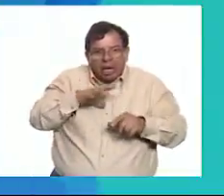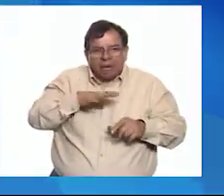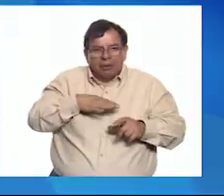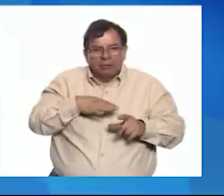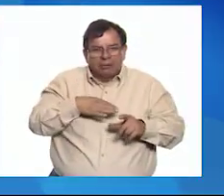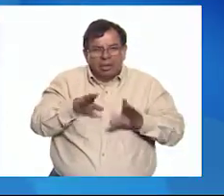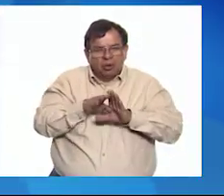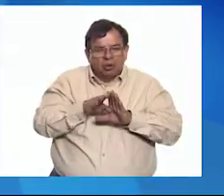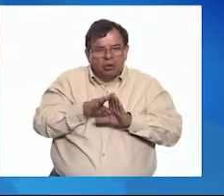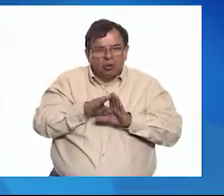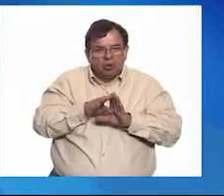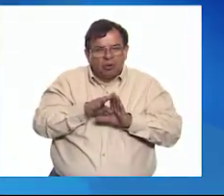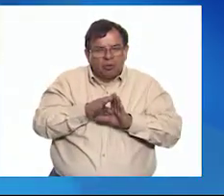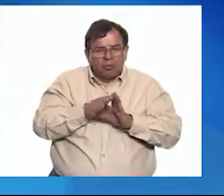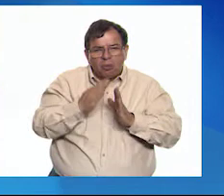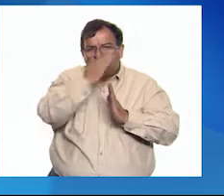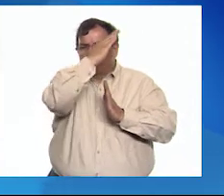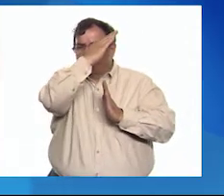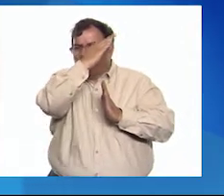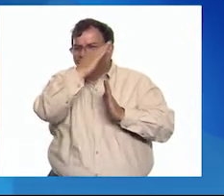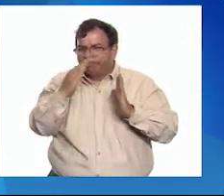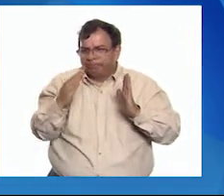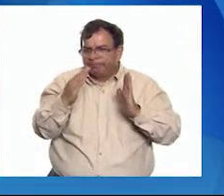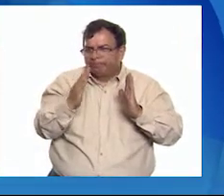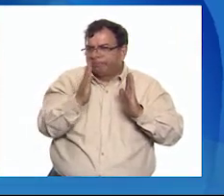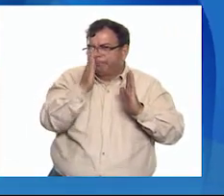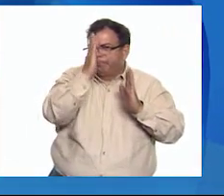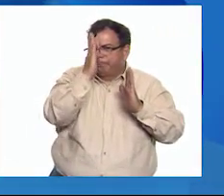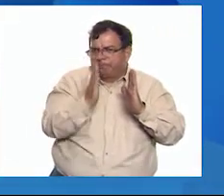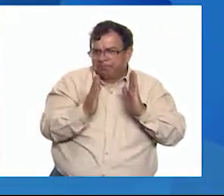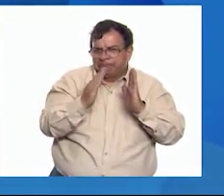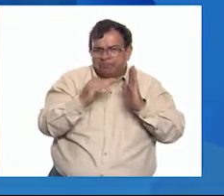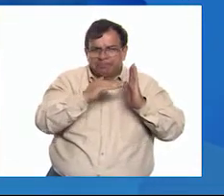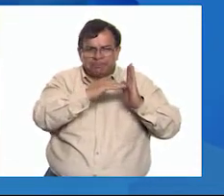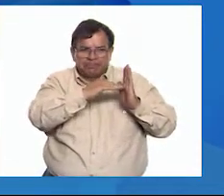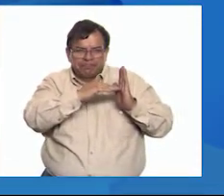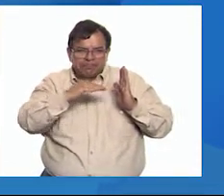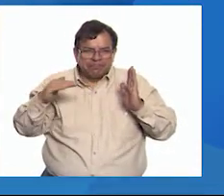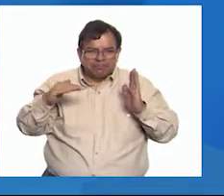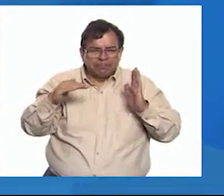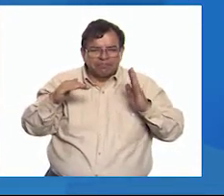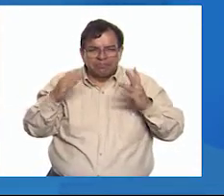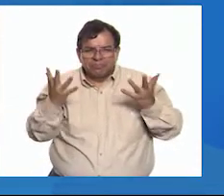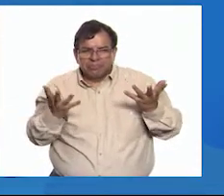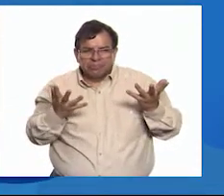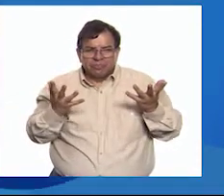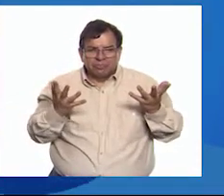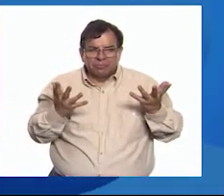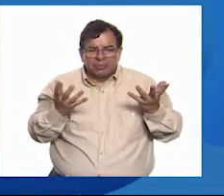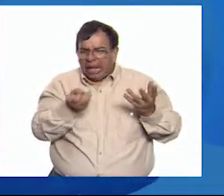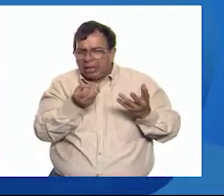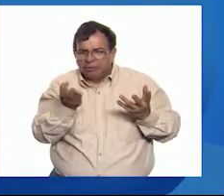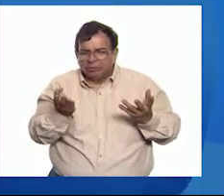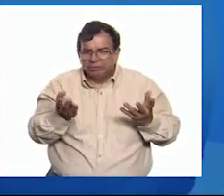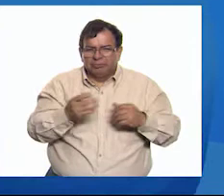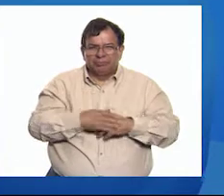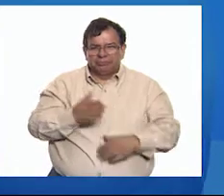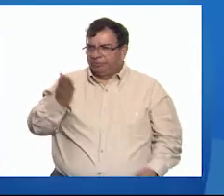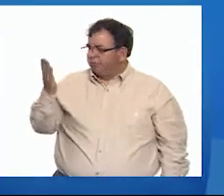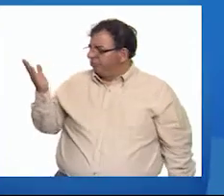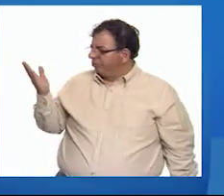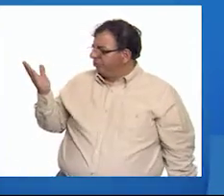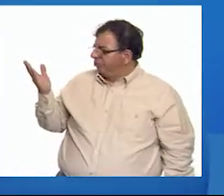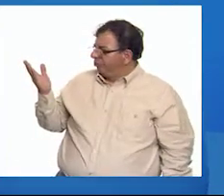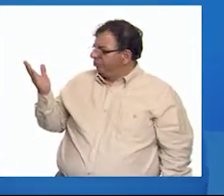había líneas verticales, líneas horizontales y algunas líneas inclinadas en algunas de las